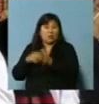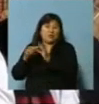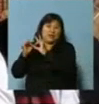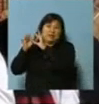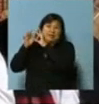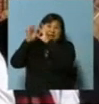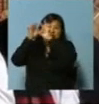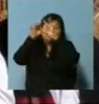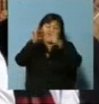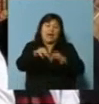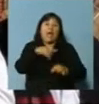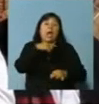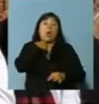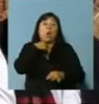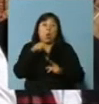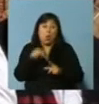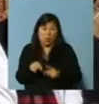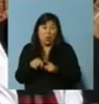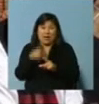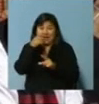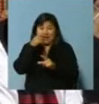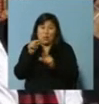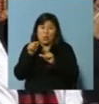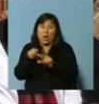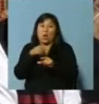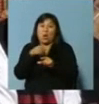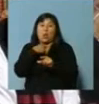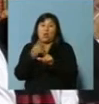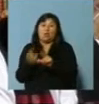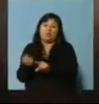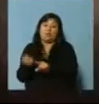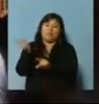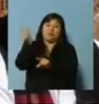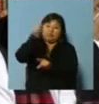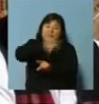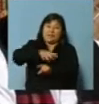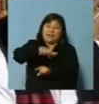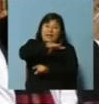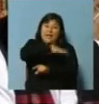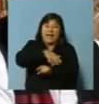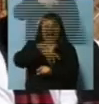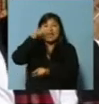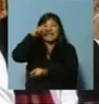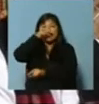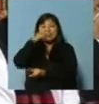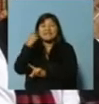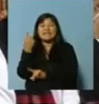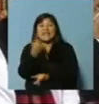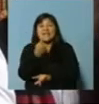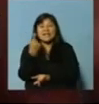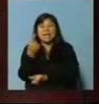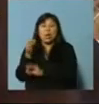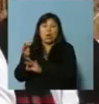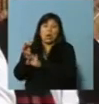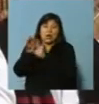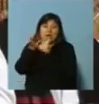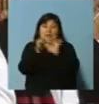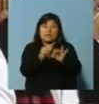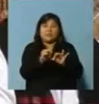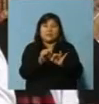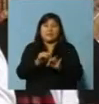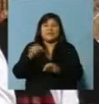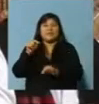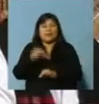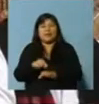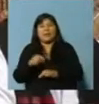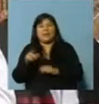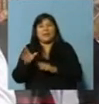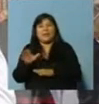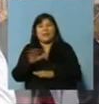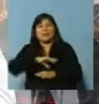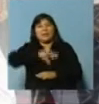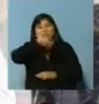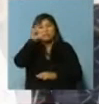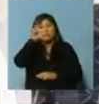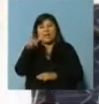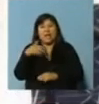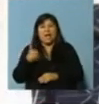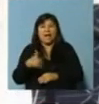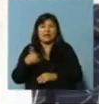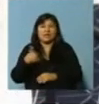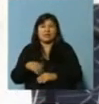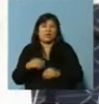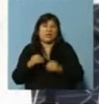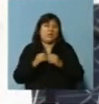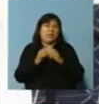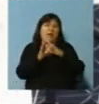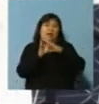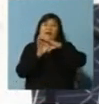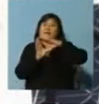llegar acá. La dimensión que tiene este país, las dificultades que tiene este país para llevar cosas adelante, la